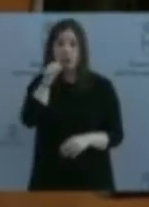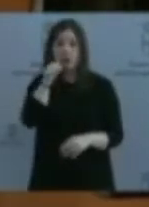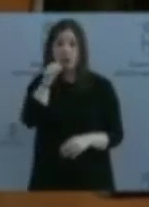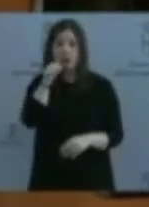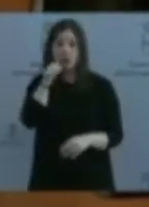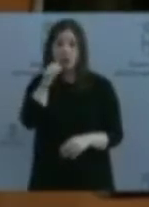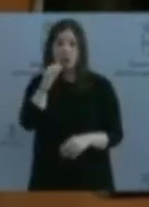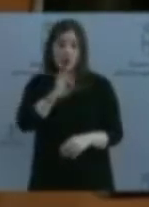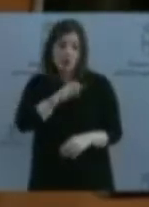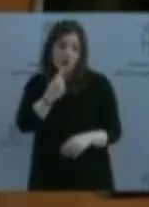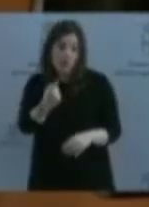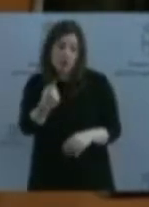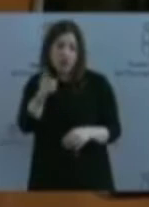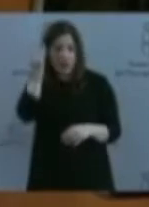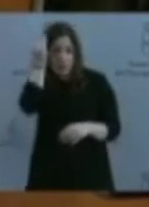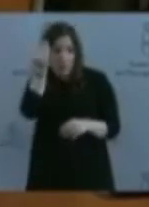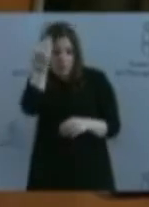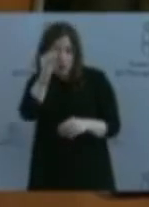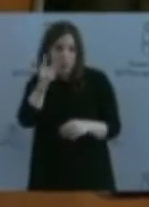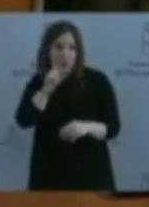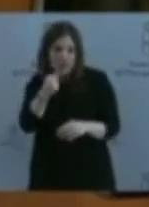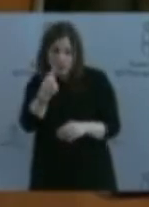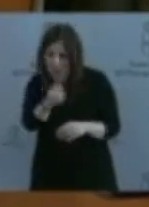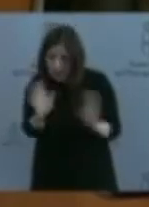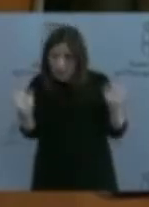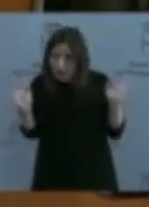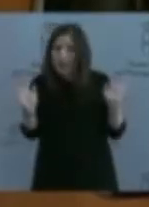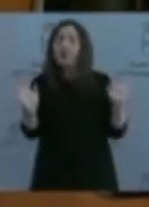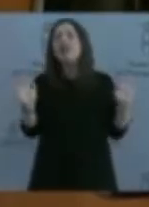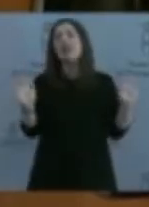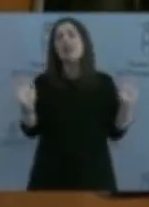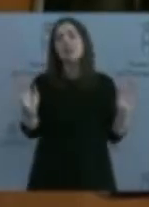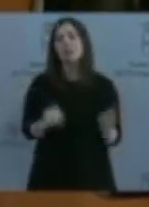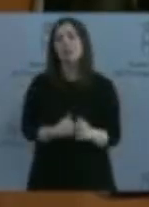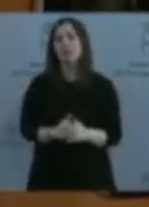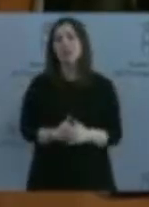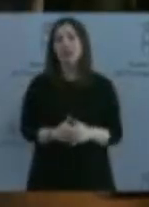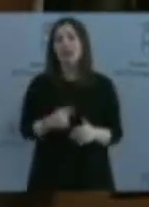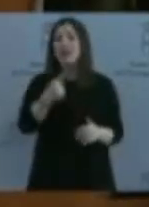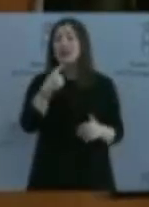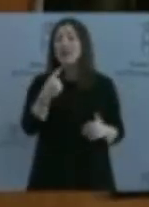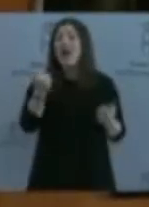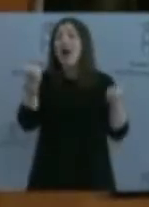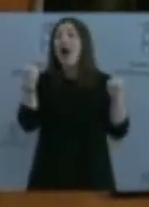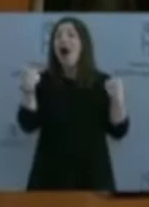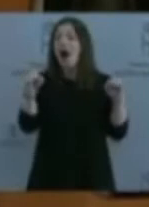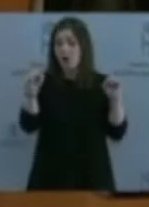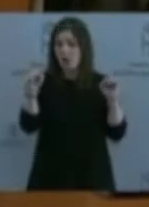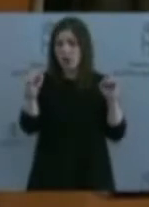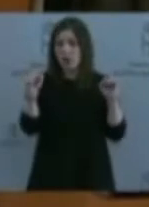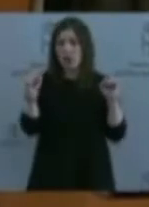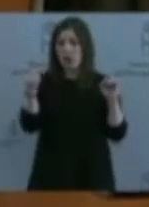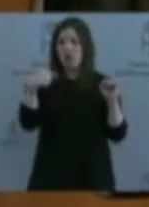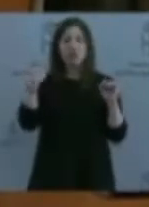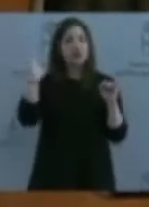faltaba, que pese a que ya inscribimos todo el prerrománico asturiano a nombre de la Iglesia, dice el